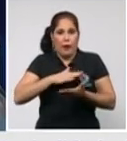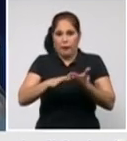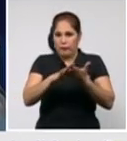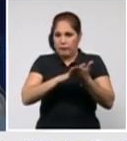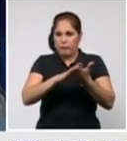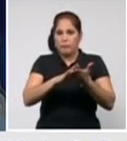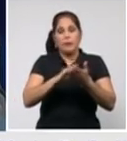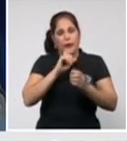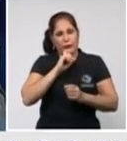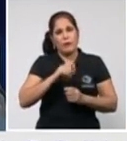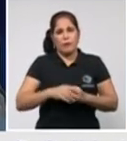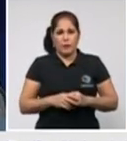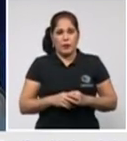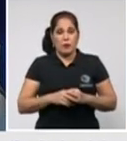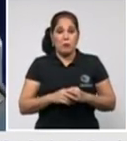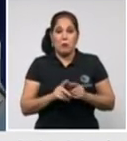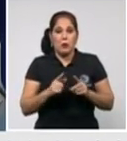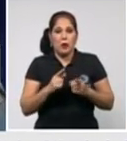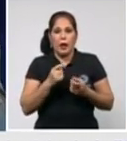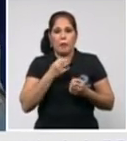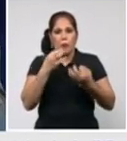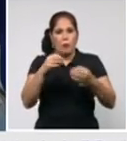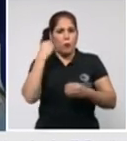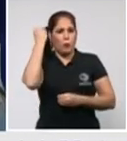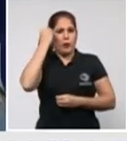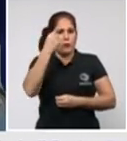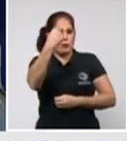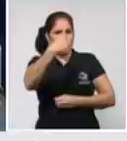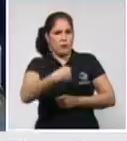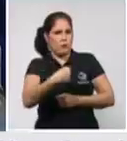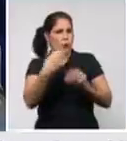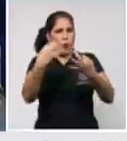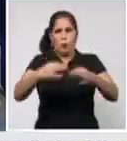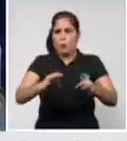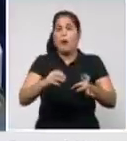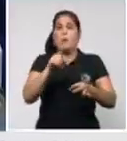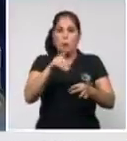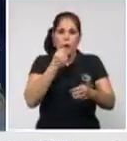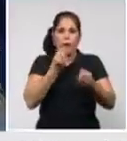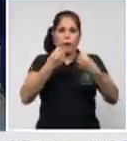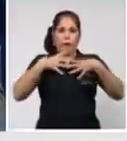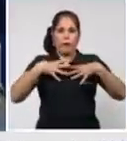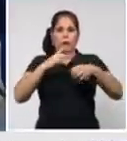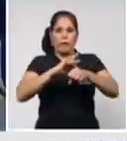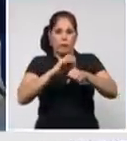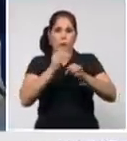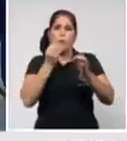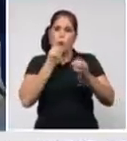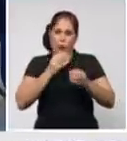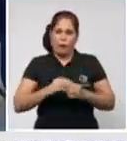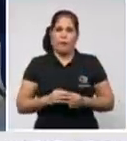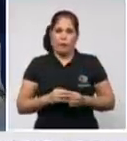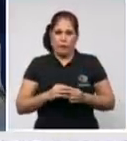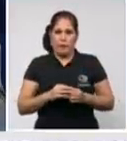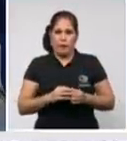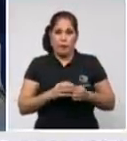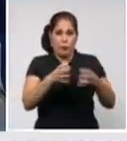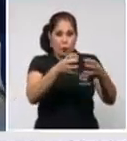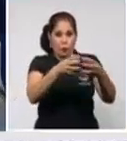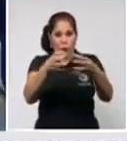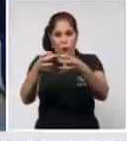un momento determinado, porque no sabemos quién tiene la enfermedad. Por grupos de